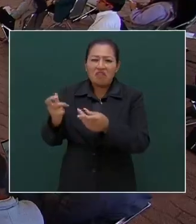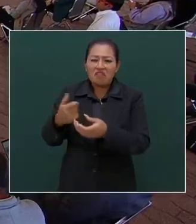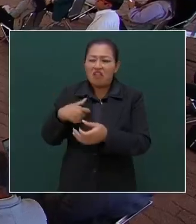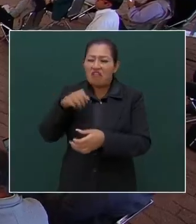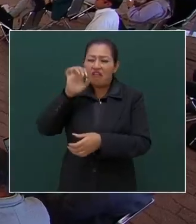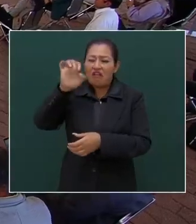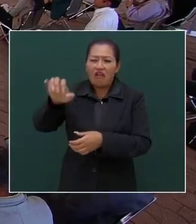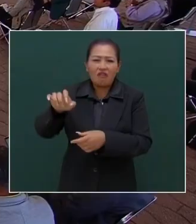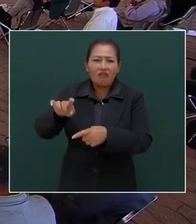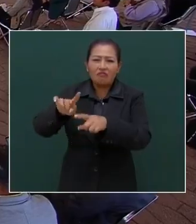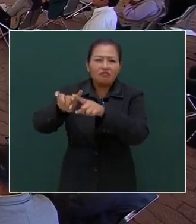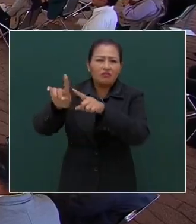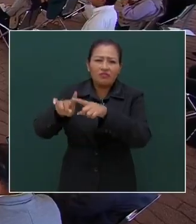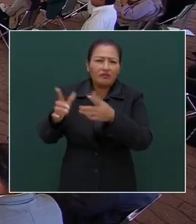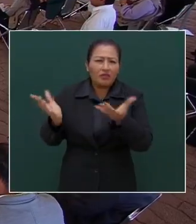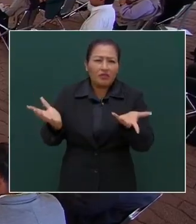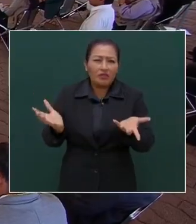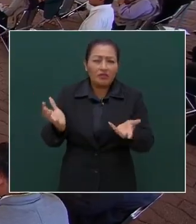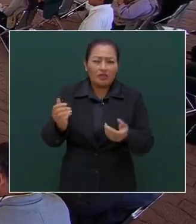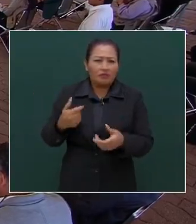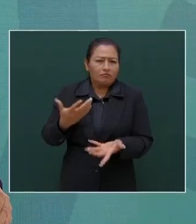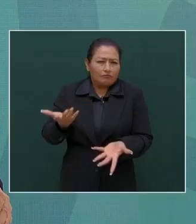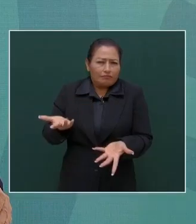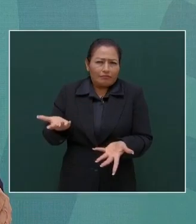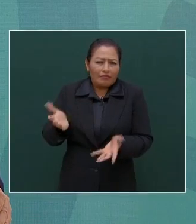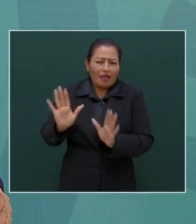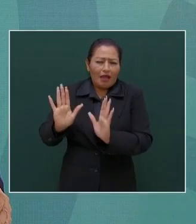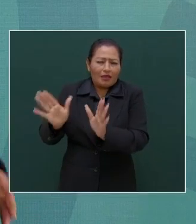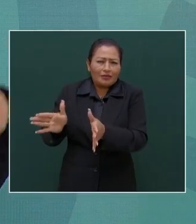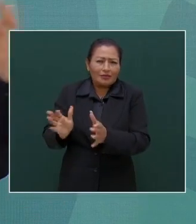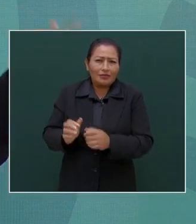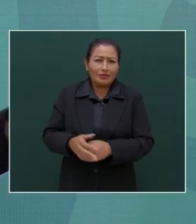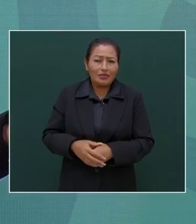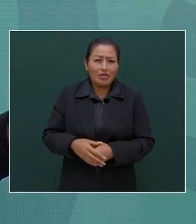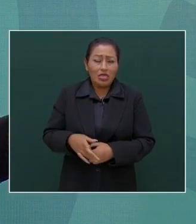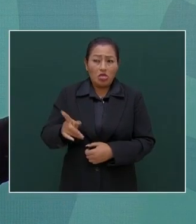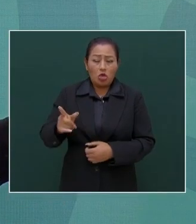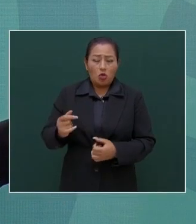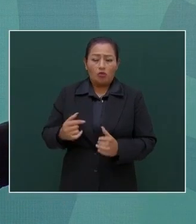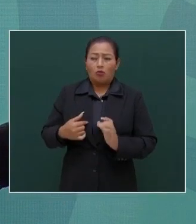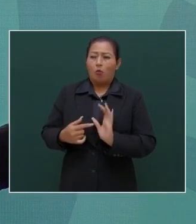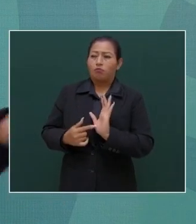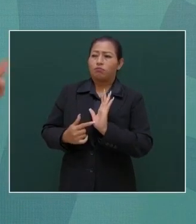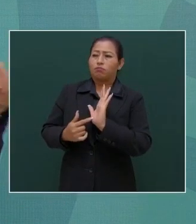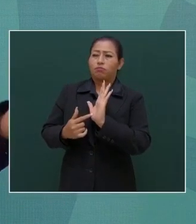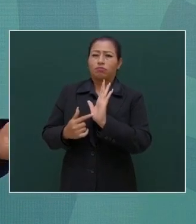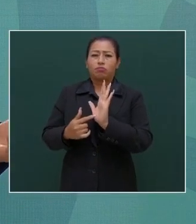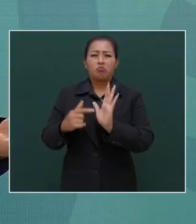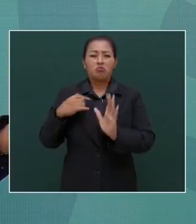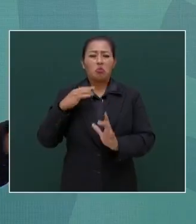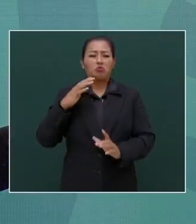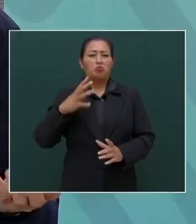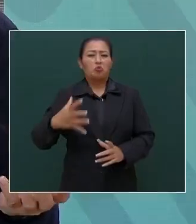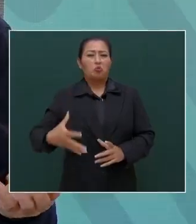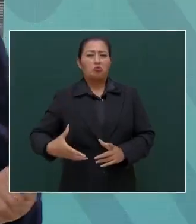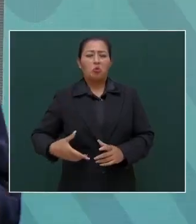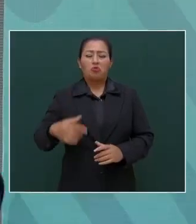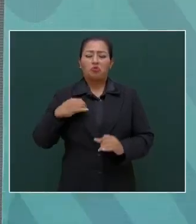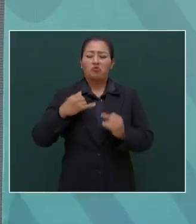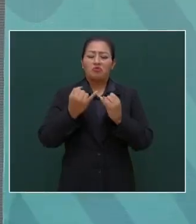¿no?, al régimen, y no presumen de ser